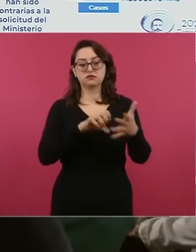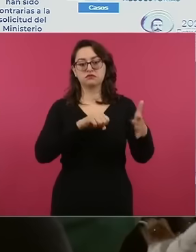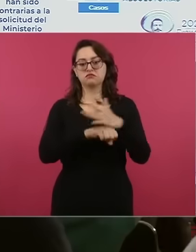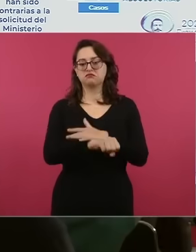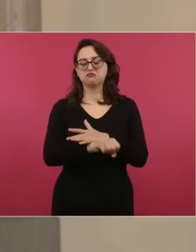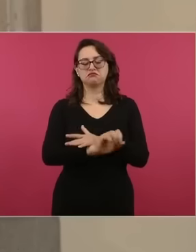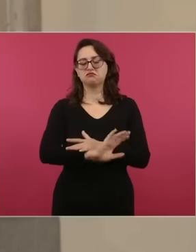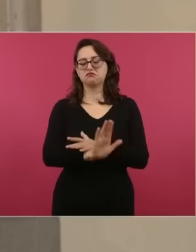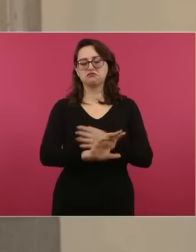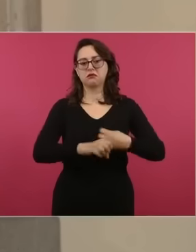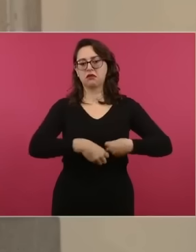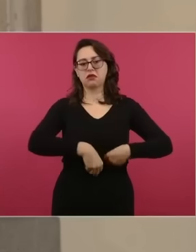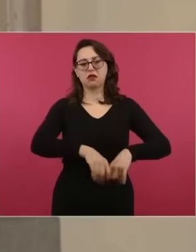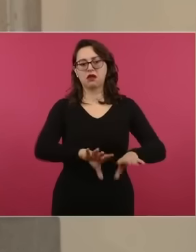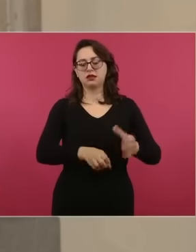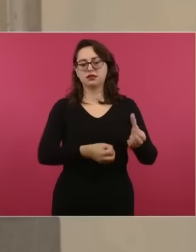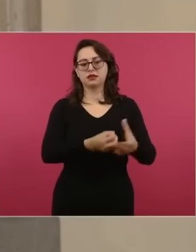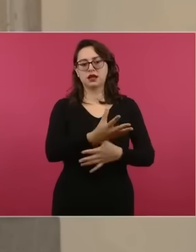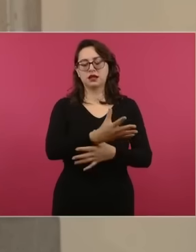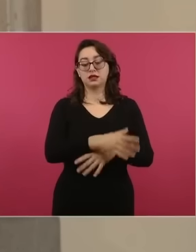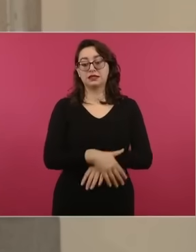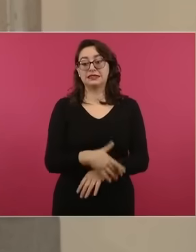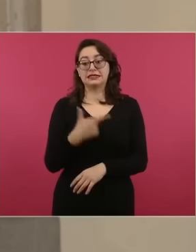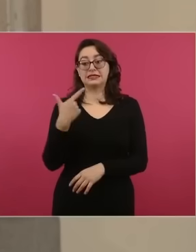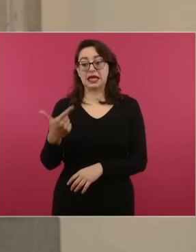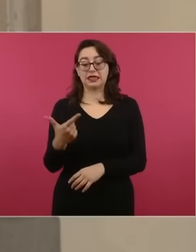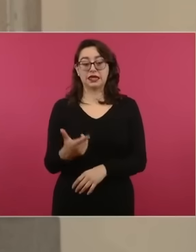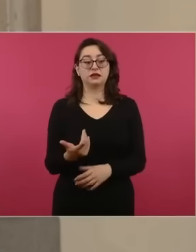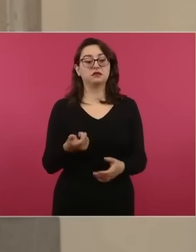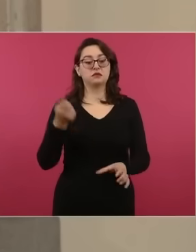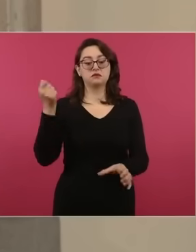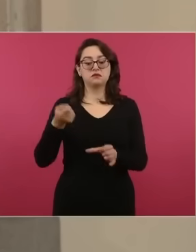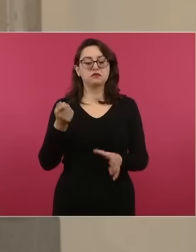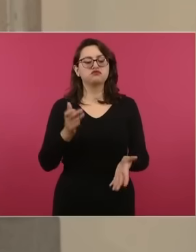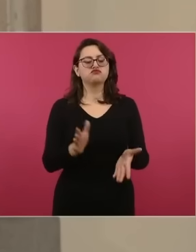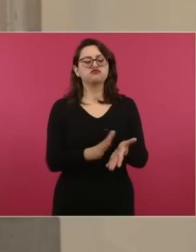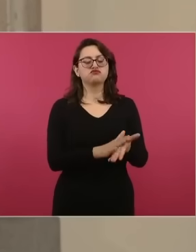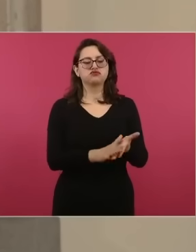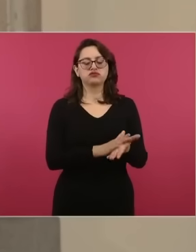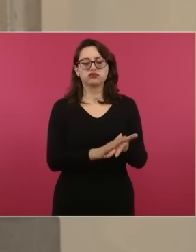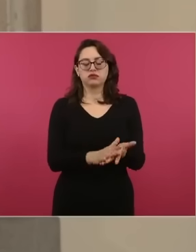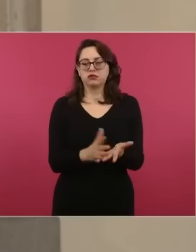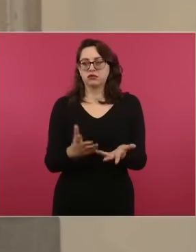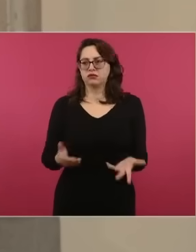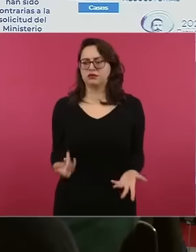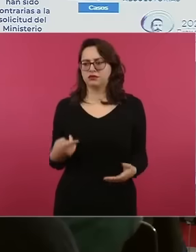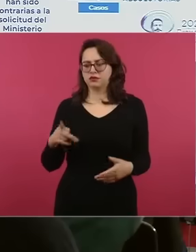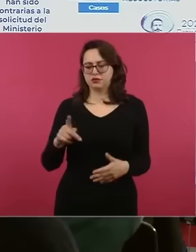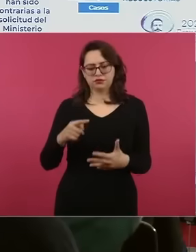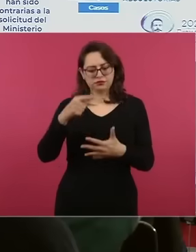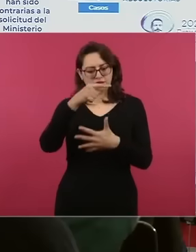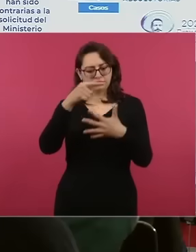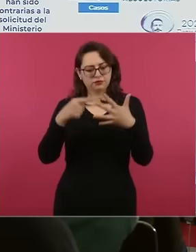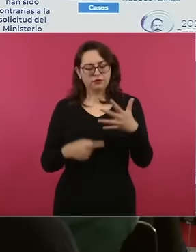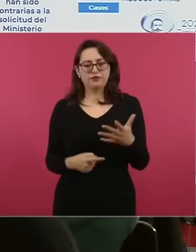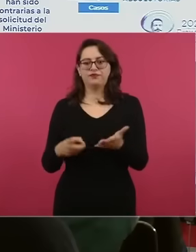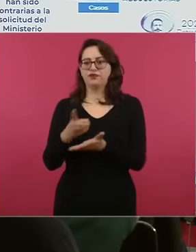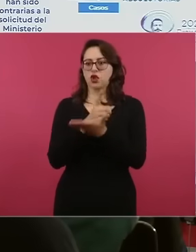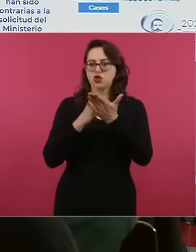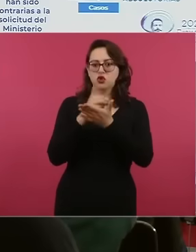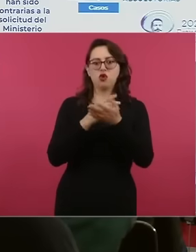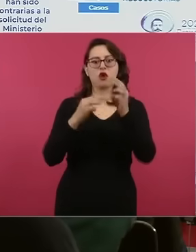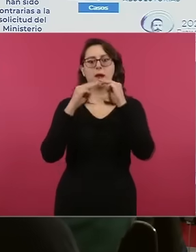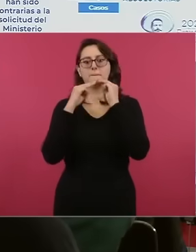absolutorias todos los casos están relacionados con delitos graves como acopio de armas contra la salud o delincuencia